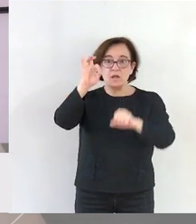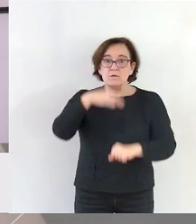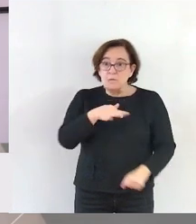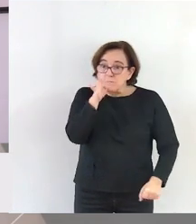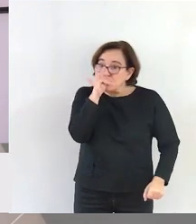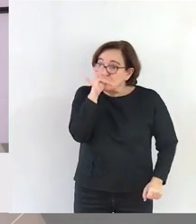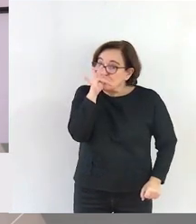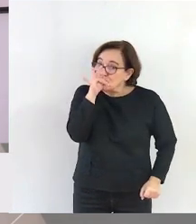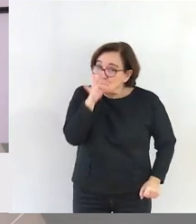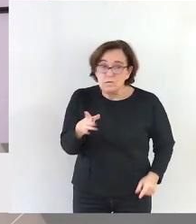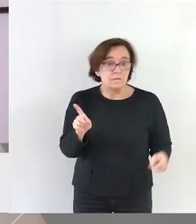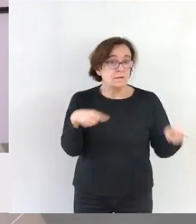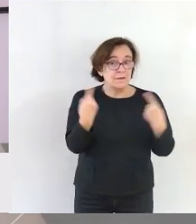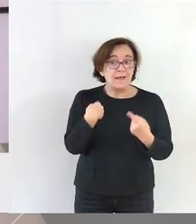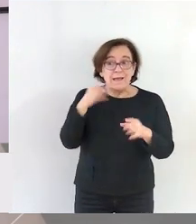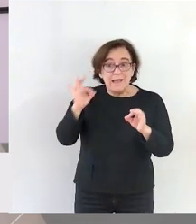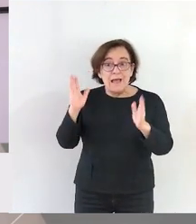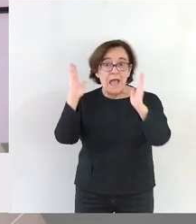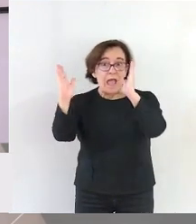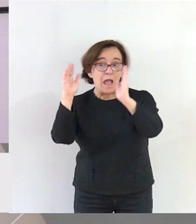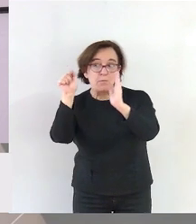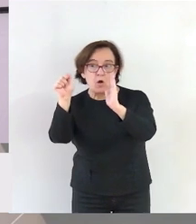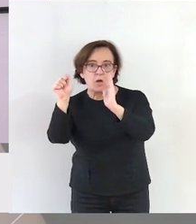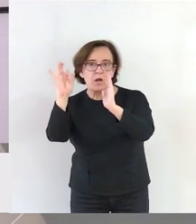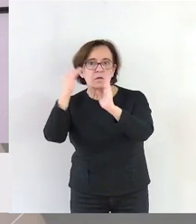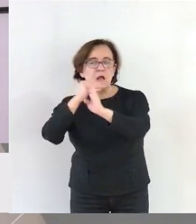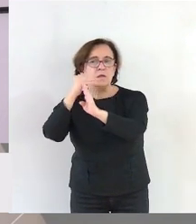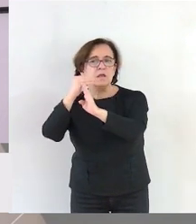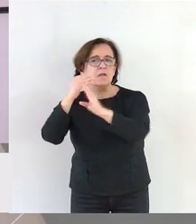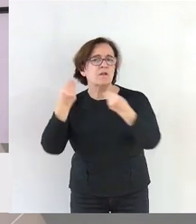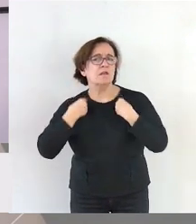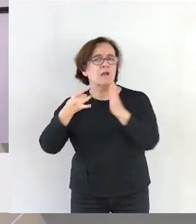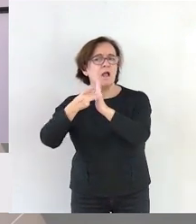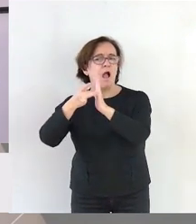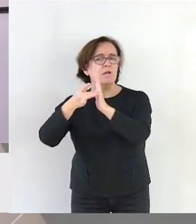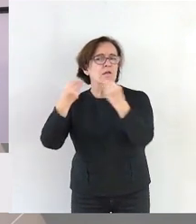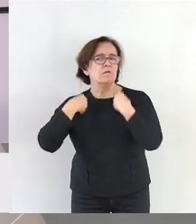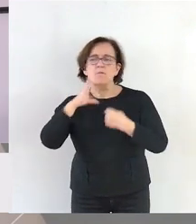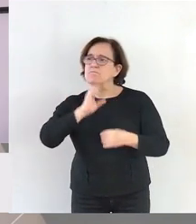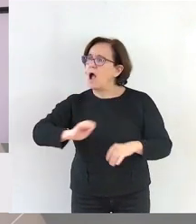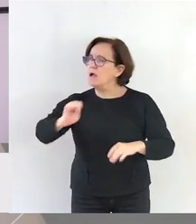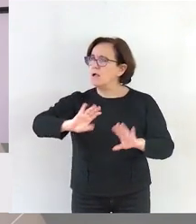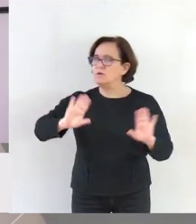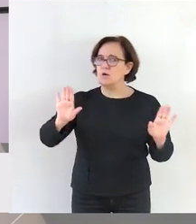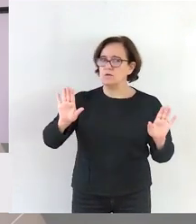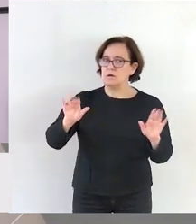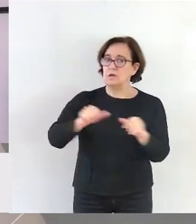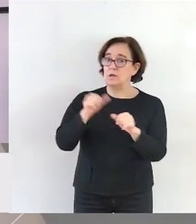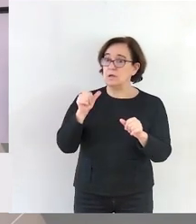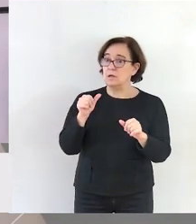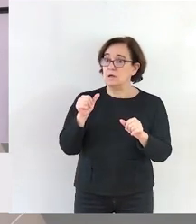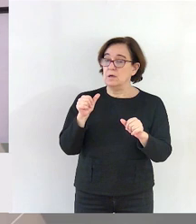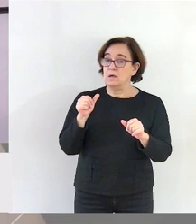por todo lo jurab que entonces ya tenían un nivel de vida verdaderamente extraordinario y